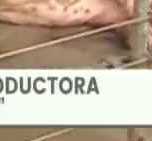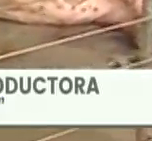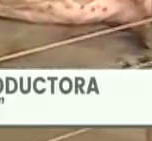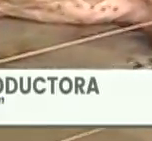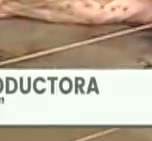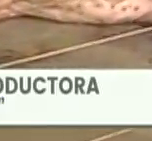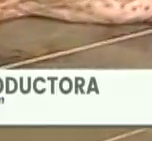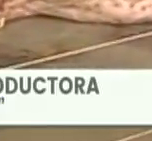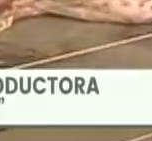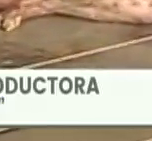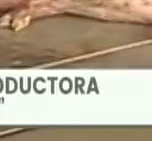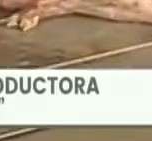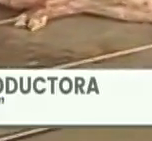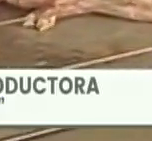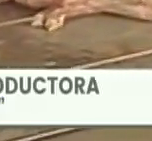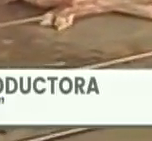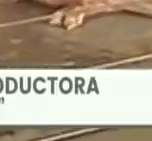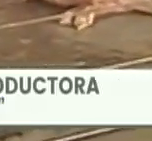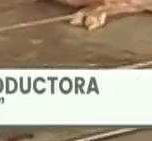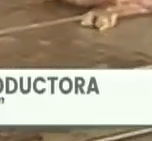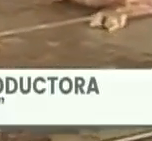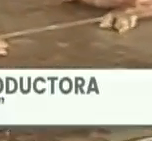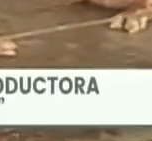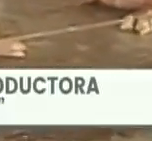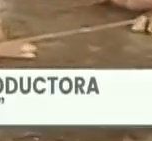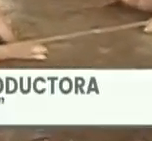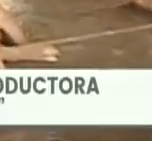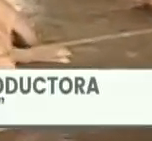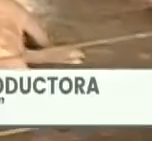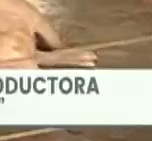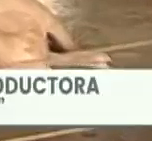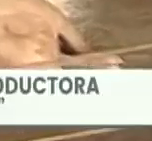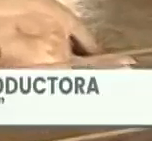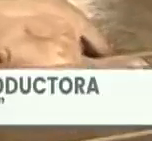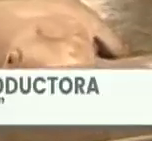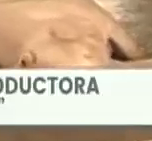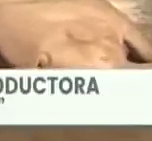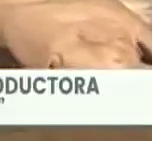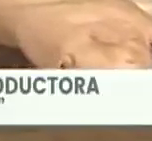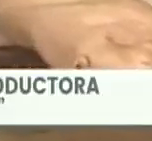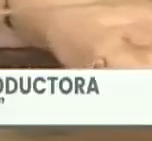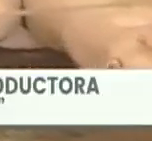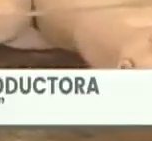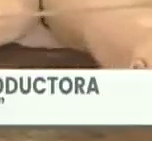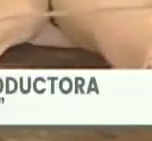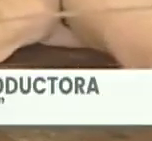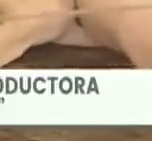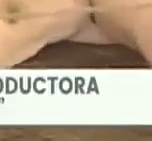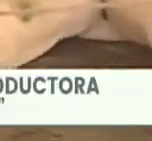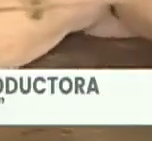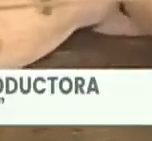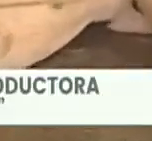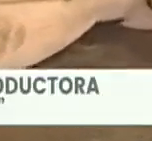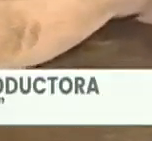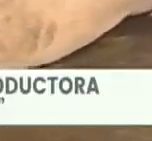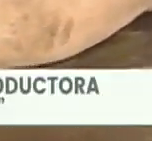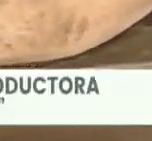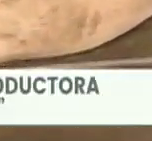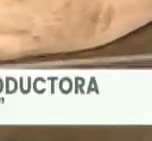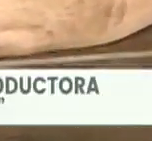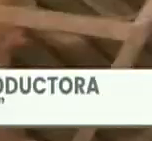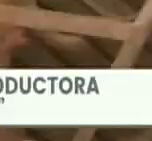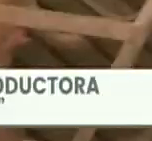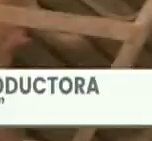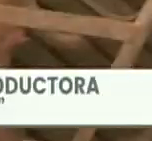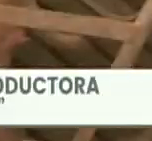situación climatológica. En este sentido, tenemos hembras hiperprolíficas con un promedio de lechones de 13.7